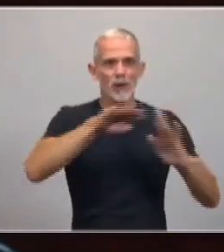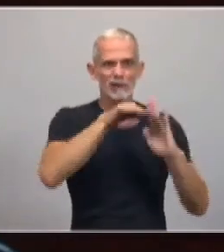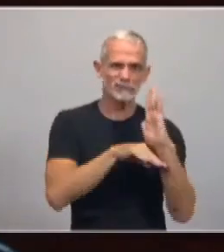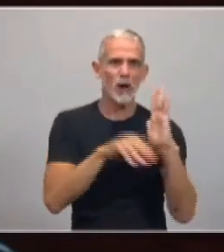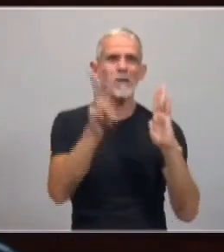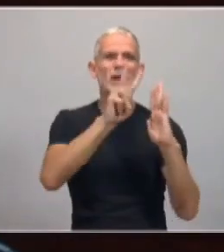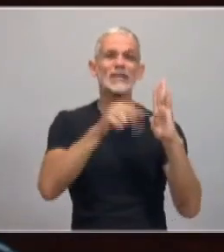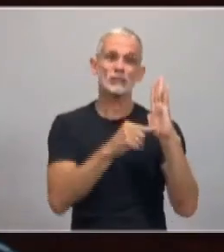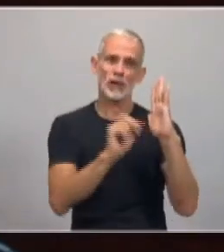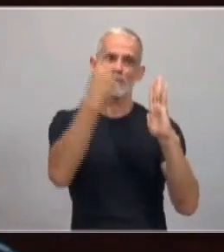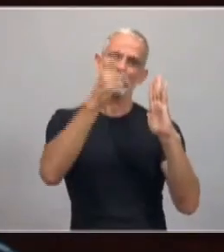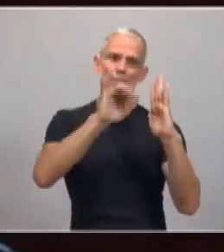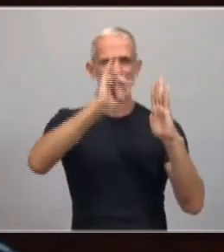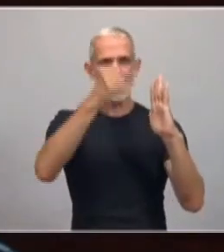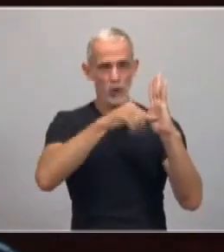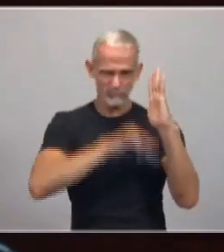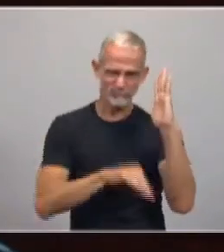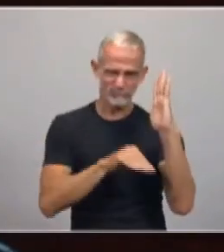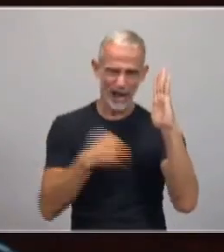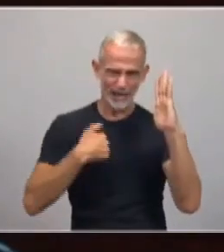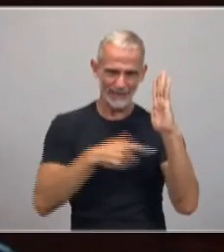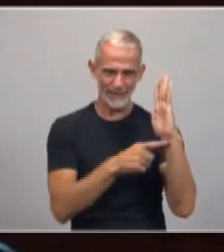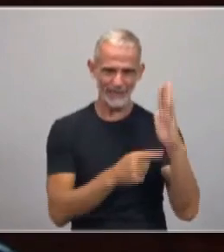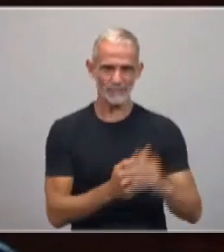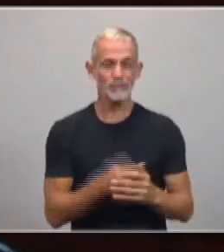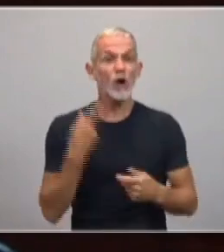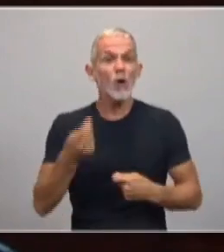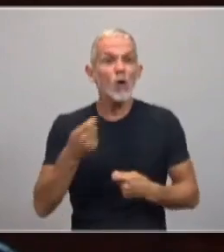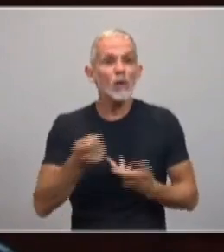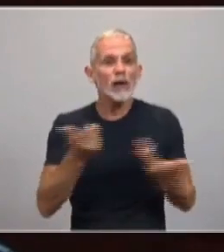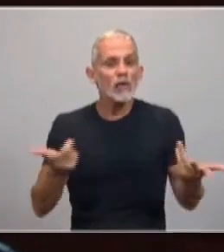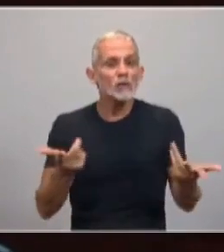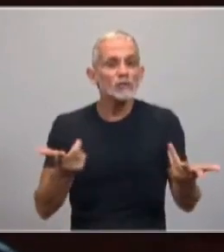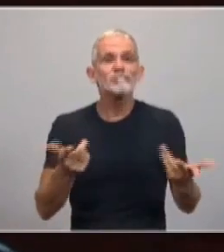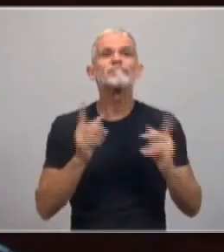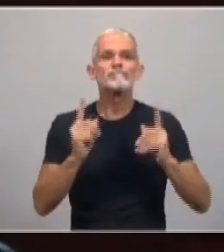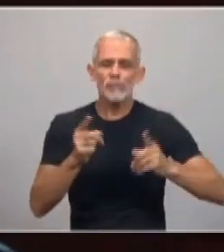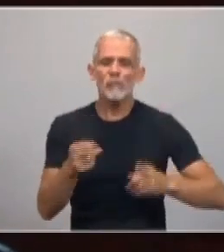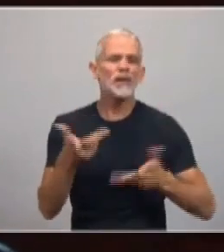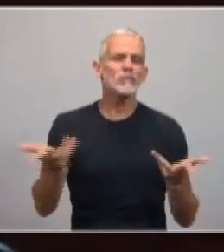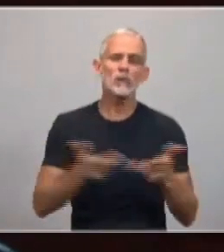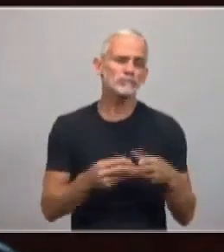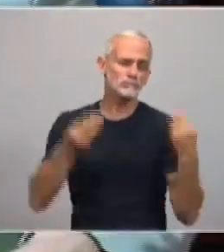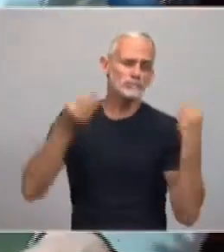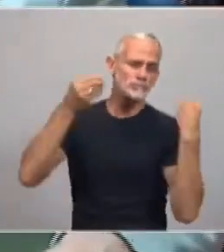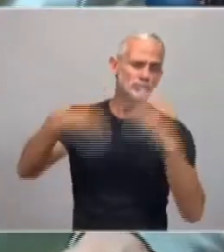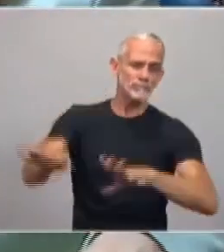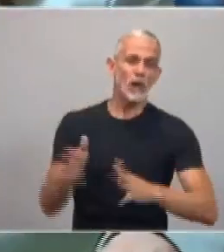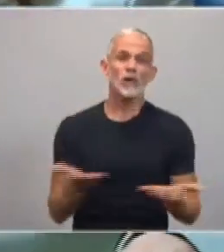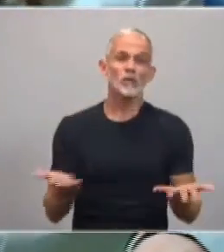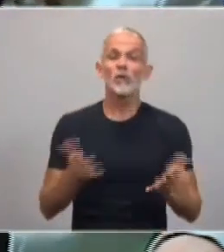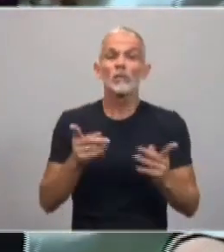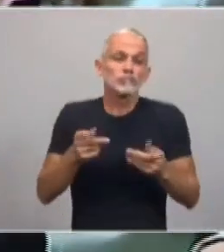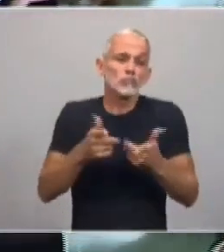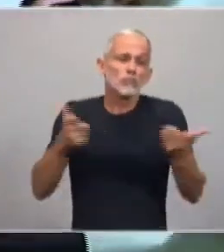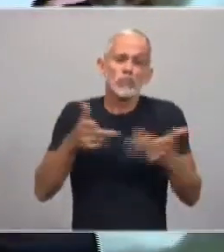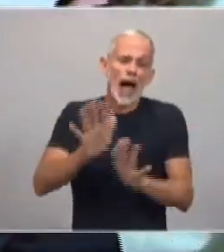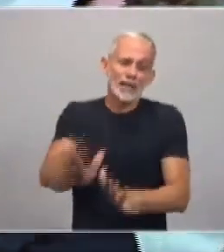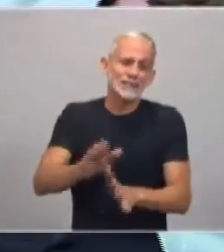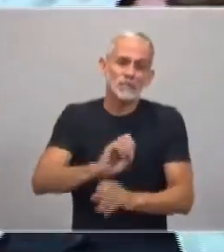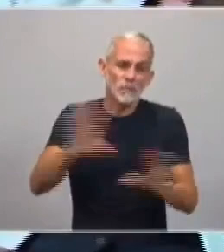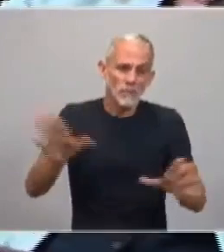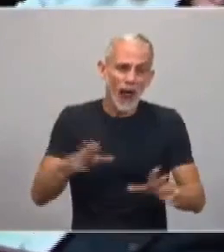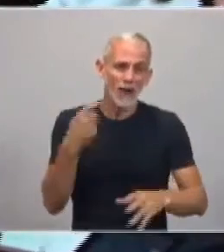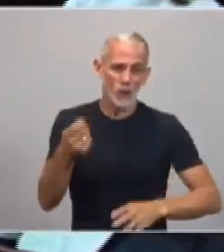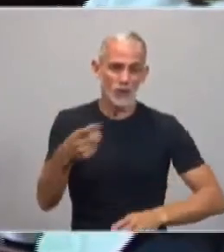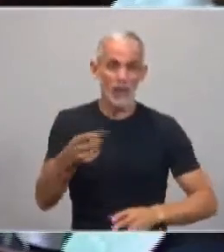de Venezuela. A los jubilados les llegó el mismo desamparo, corrieron la misma suerte. De